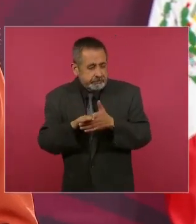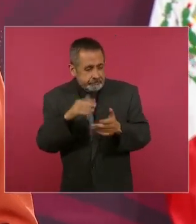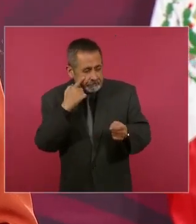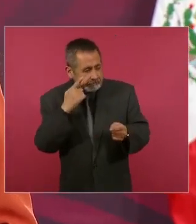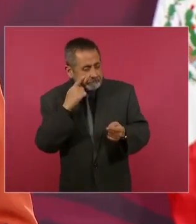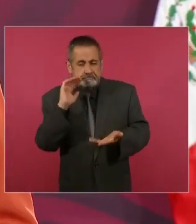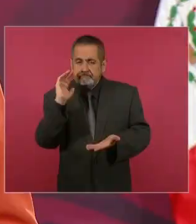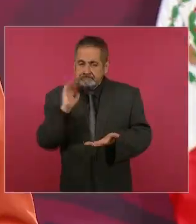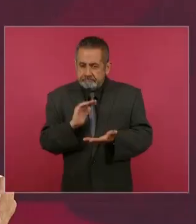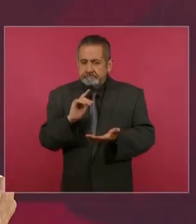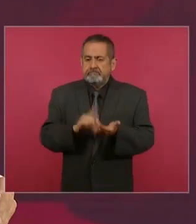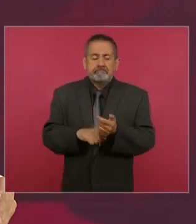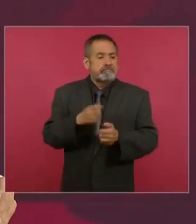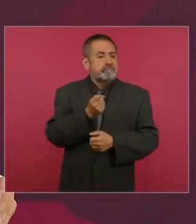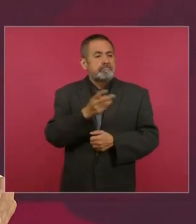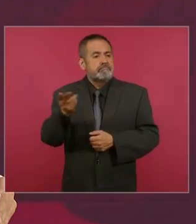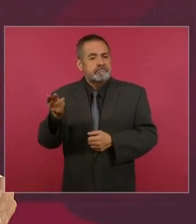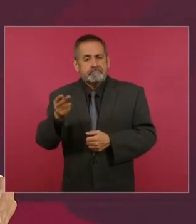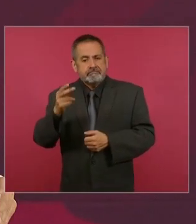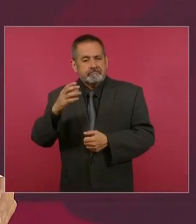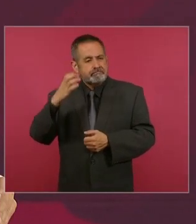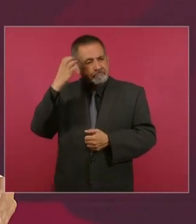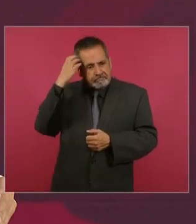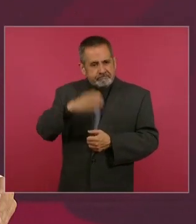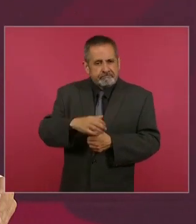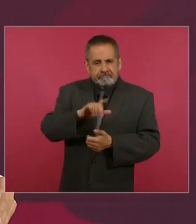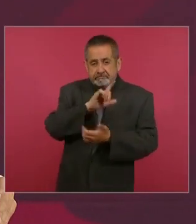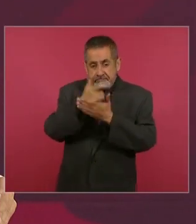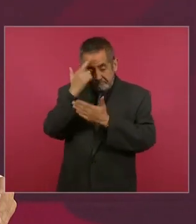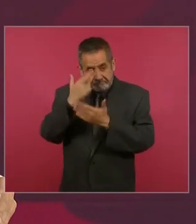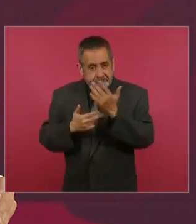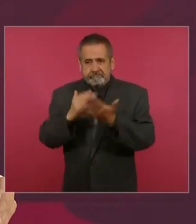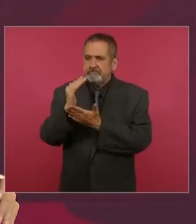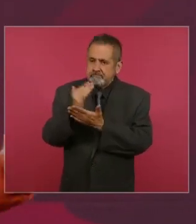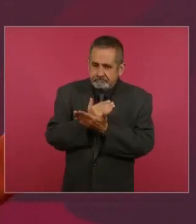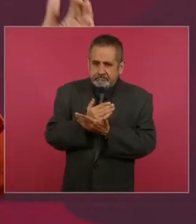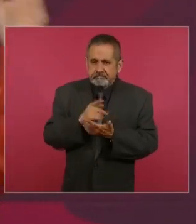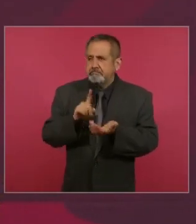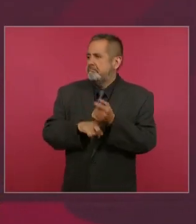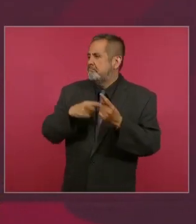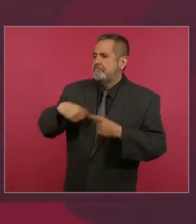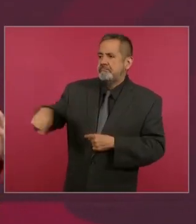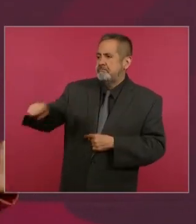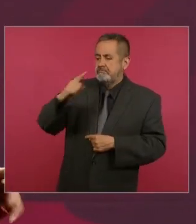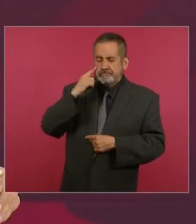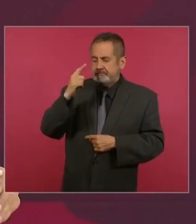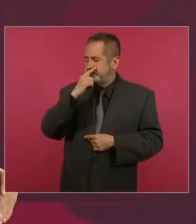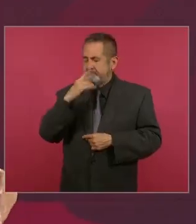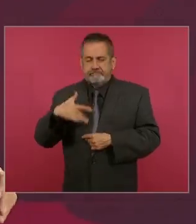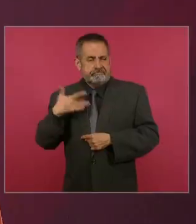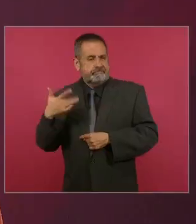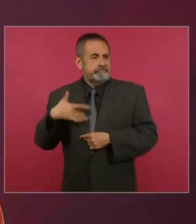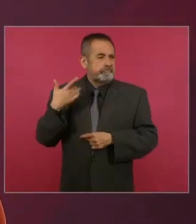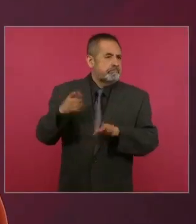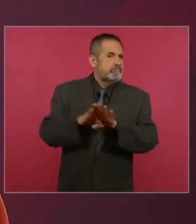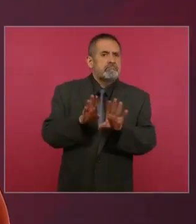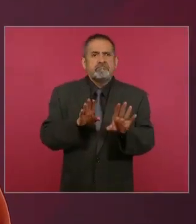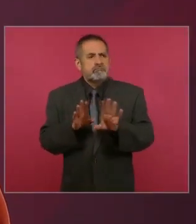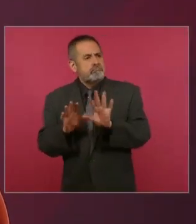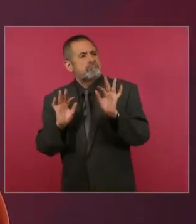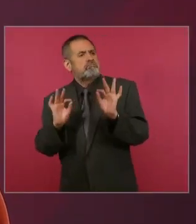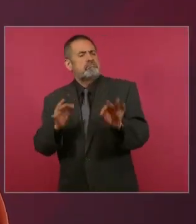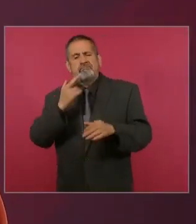la reducción de los principales delitos, la reducción en la percepción de